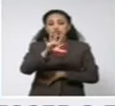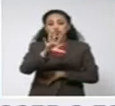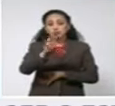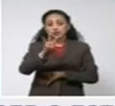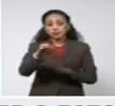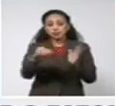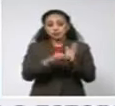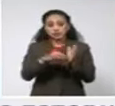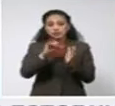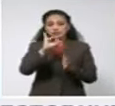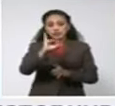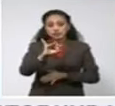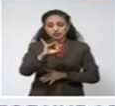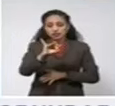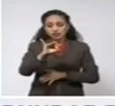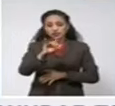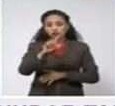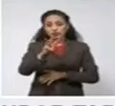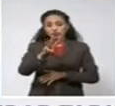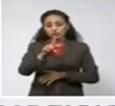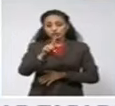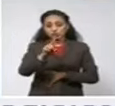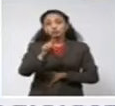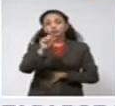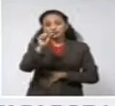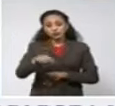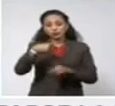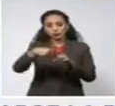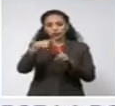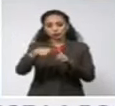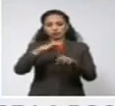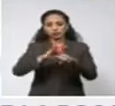16.153.731 casos confirmados.